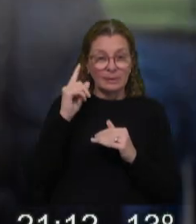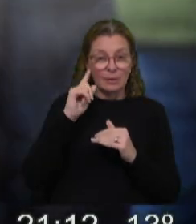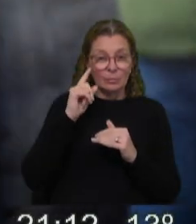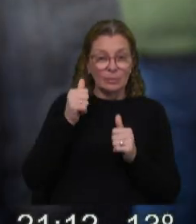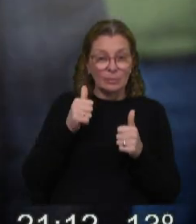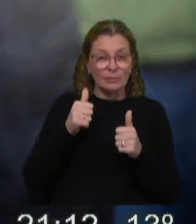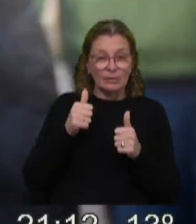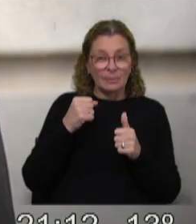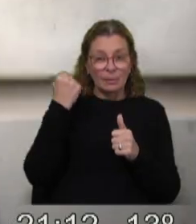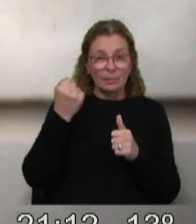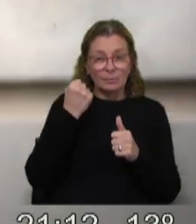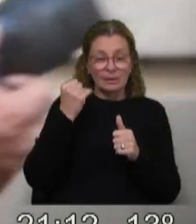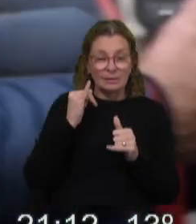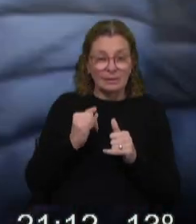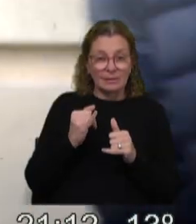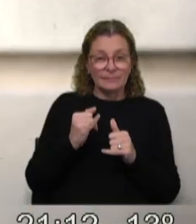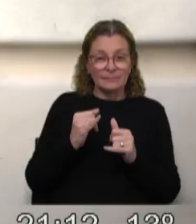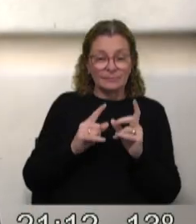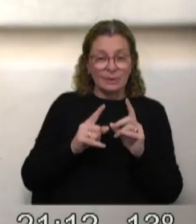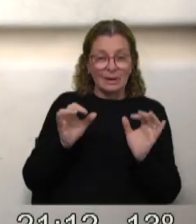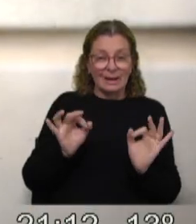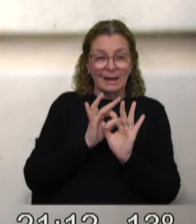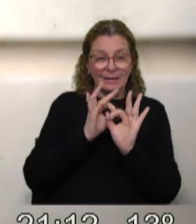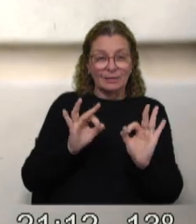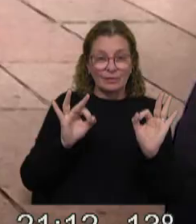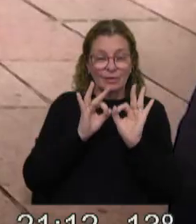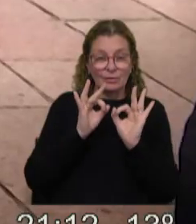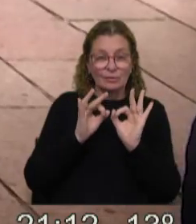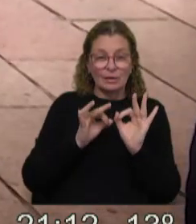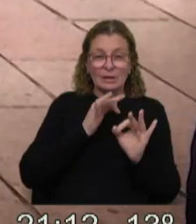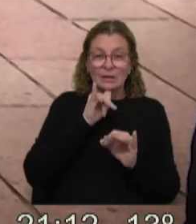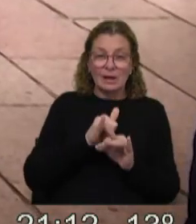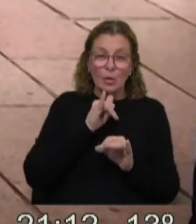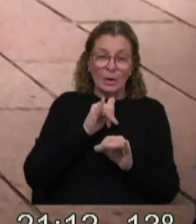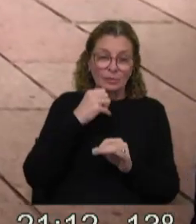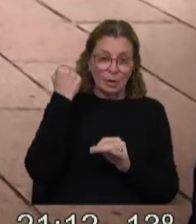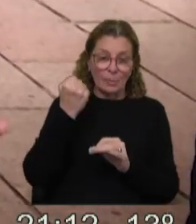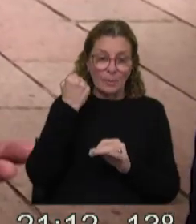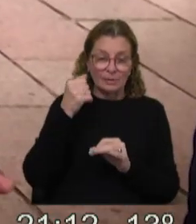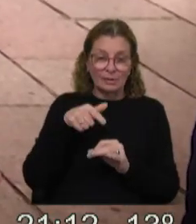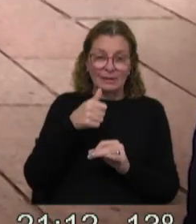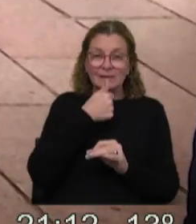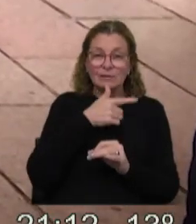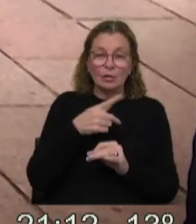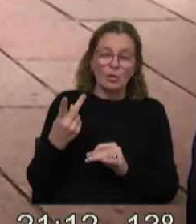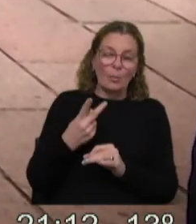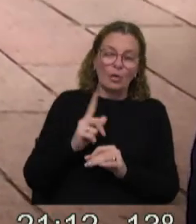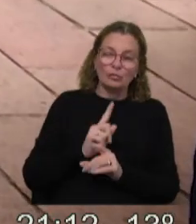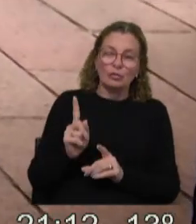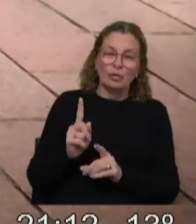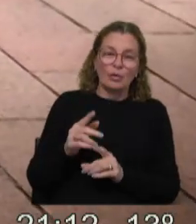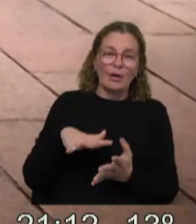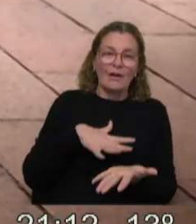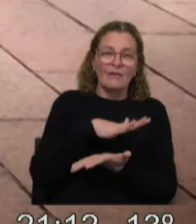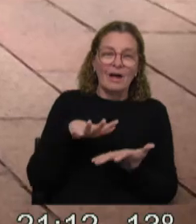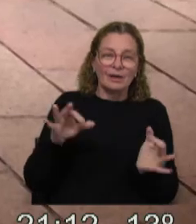condiciones fundamentales. Primero porque la canción y el relato son los protagonistas de toda esta historia. No somos nosotros, es el barrio,